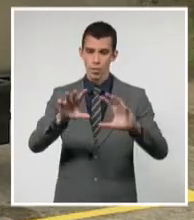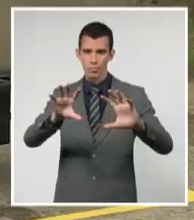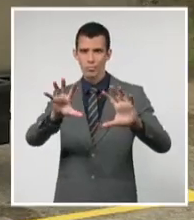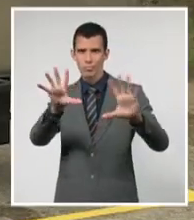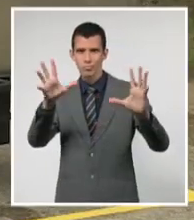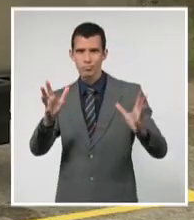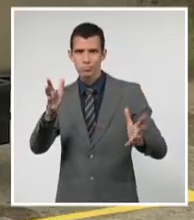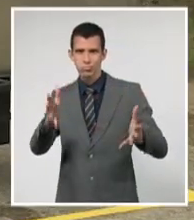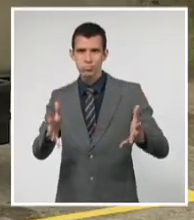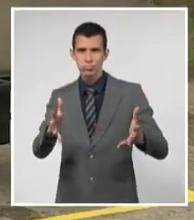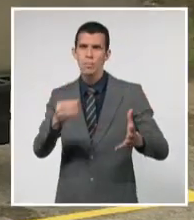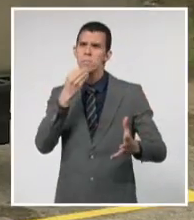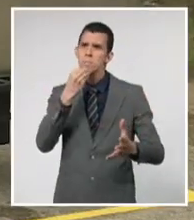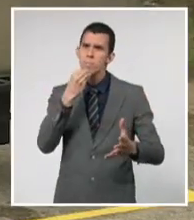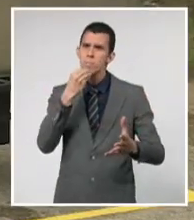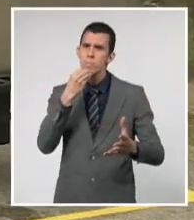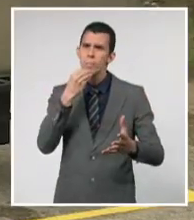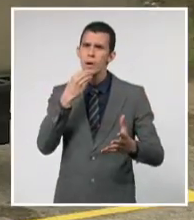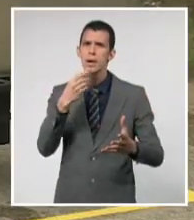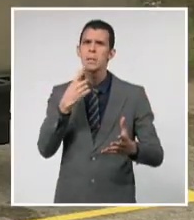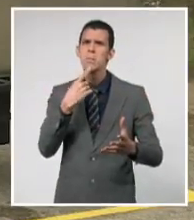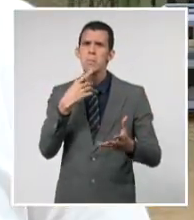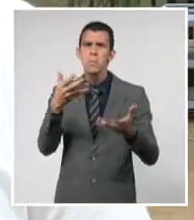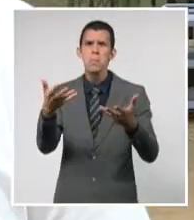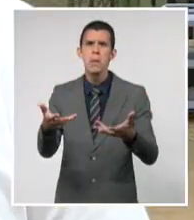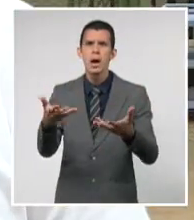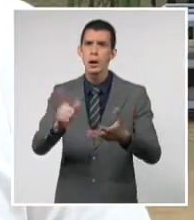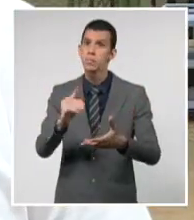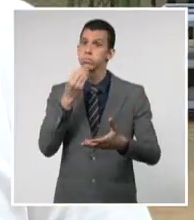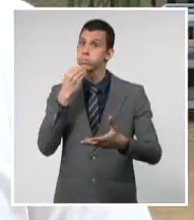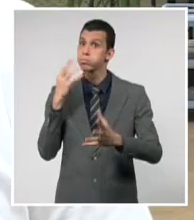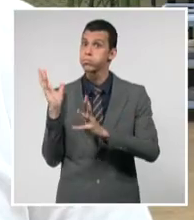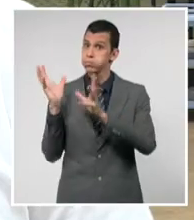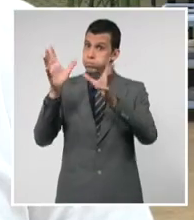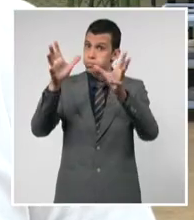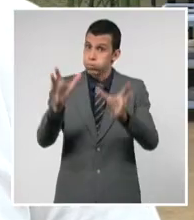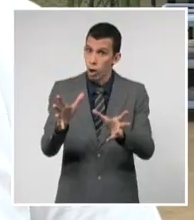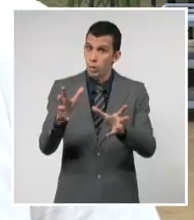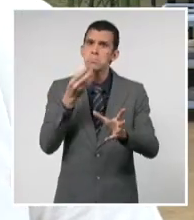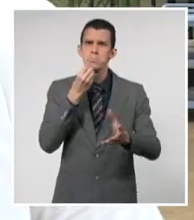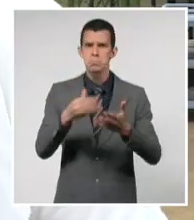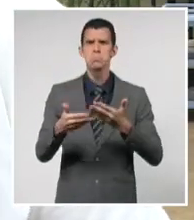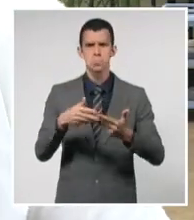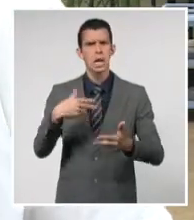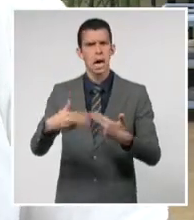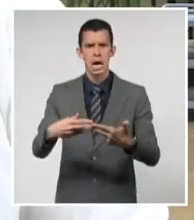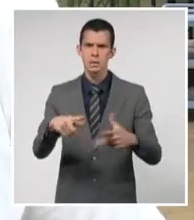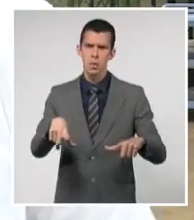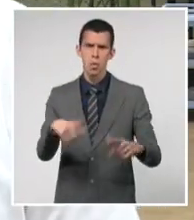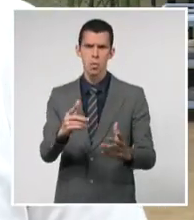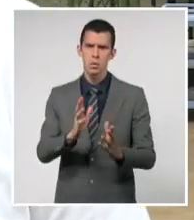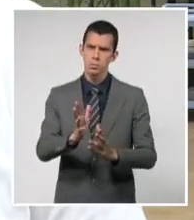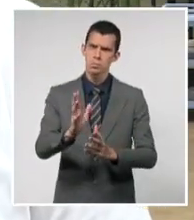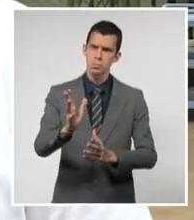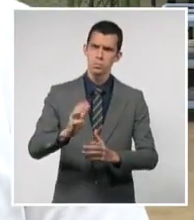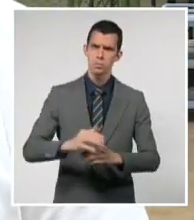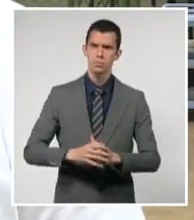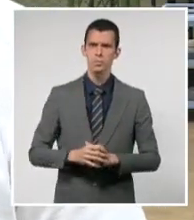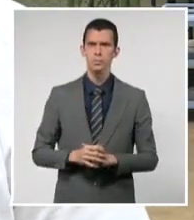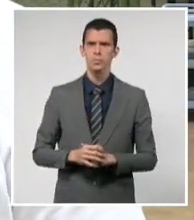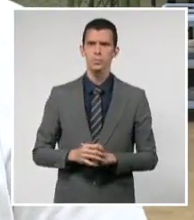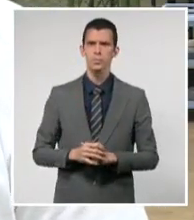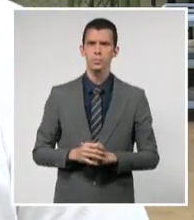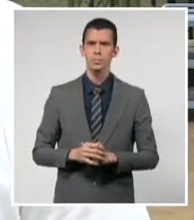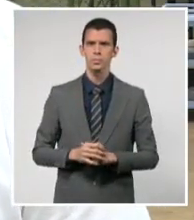peso, soporta un peso alrededor de los 400, 500 kilogramos. A raíz de este primer lugar que se obtuvo, a la CUJAE se le realizó un